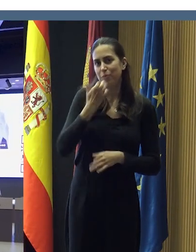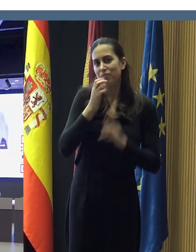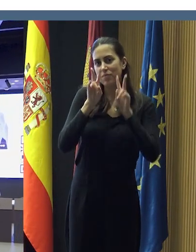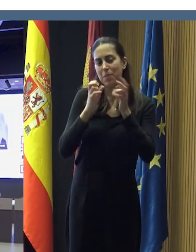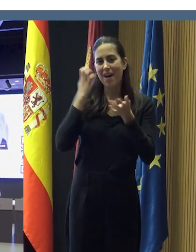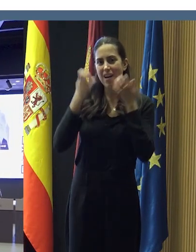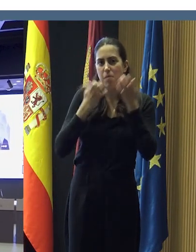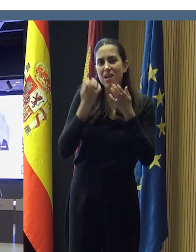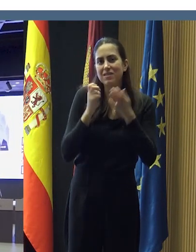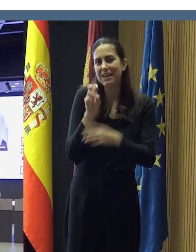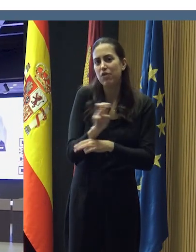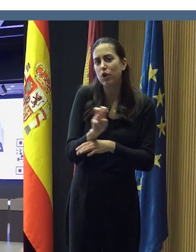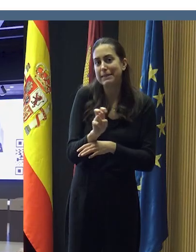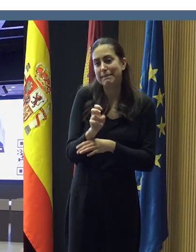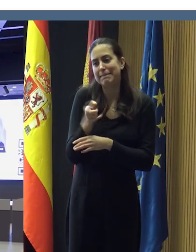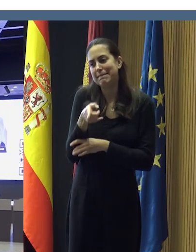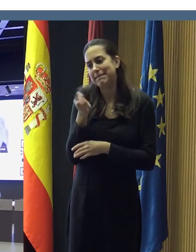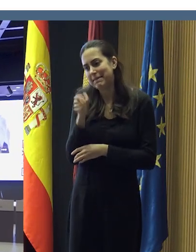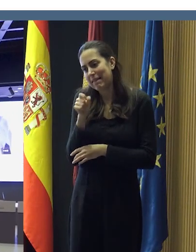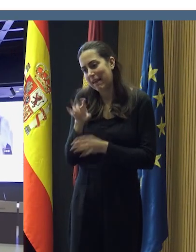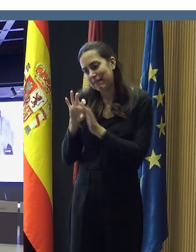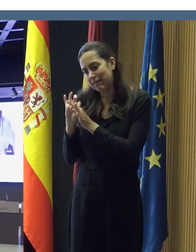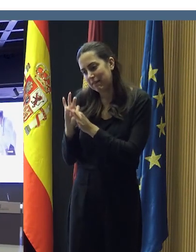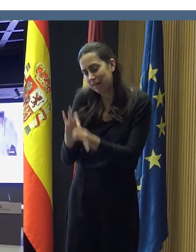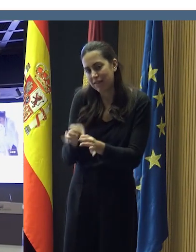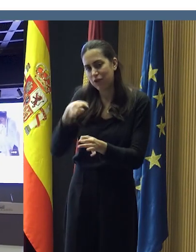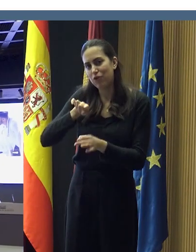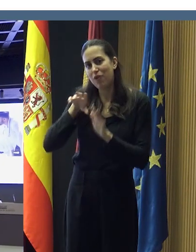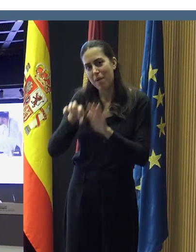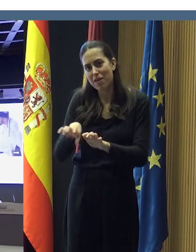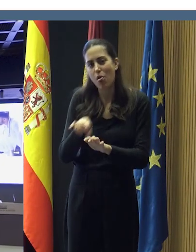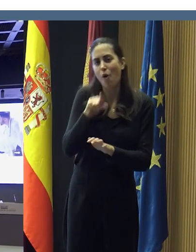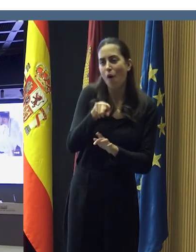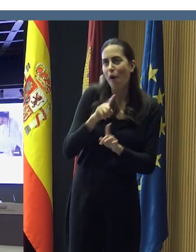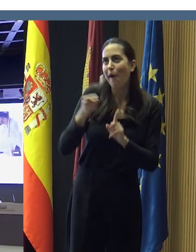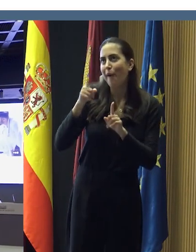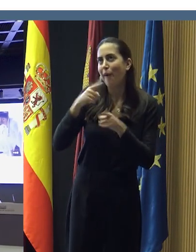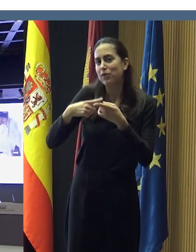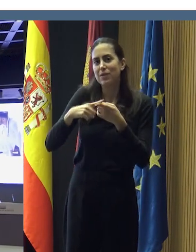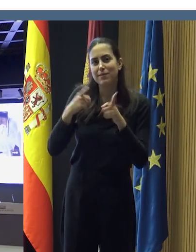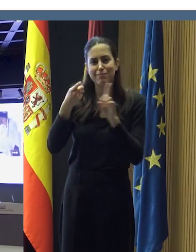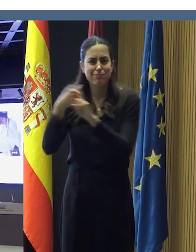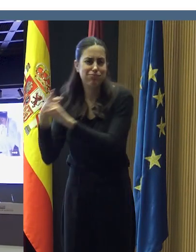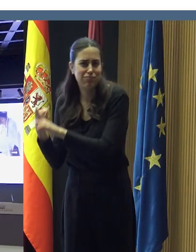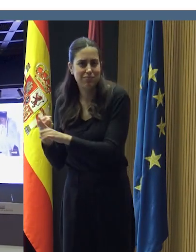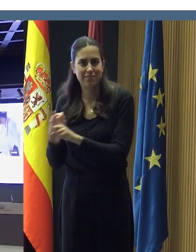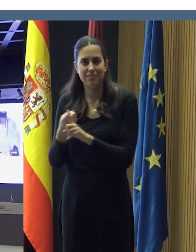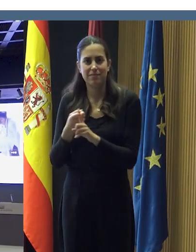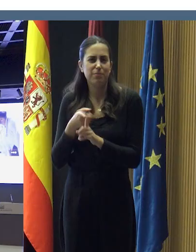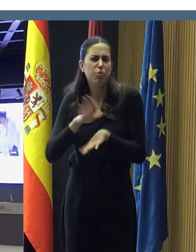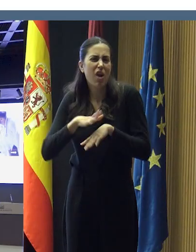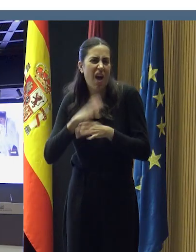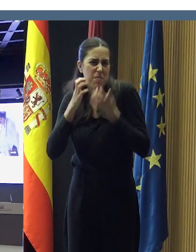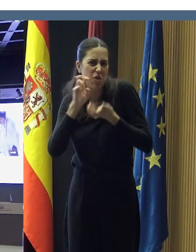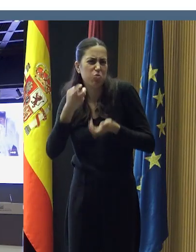hemos hecho el ensayo con ratones y hemos aprendido esto, hemos conseguido... Son las dos preguntas. Sí,